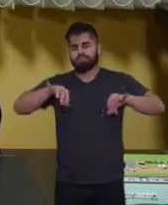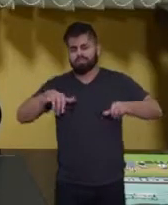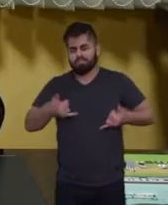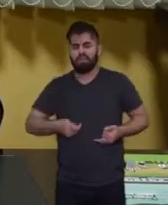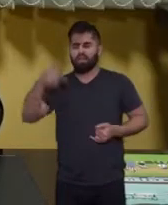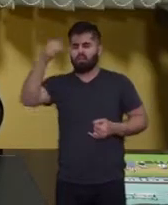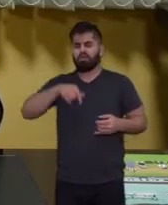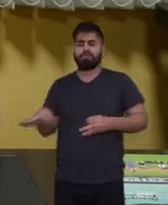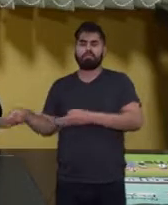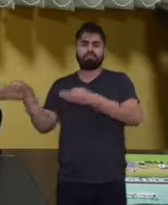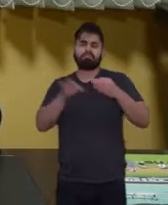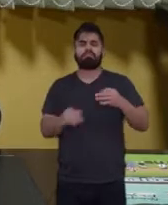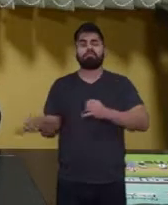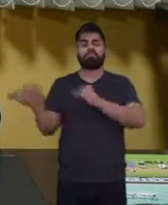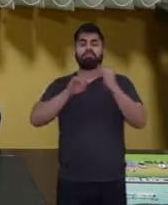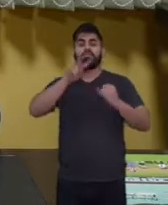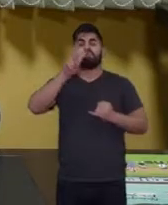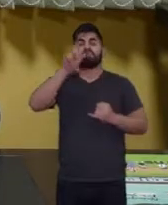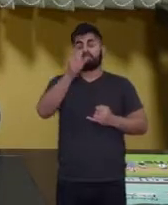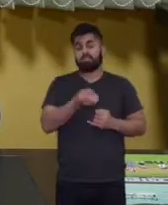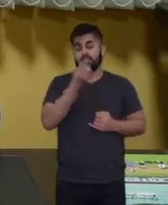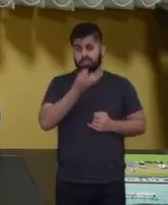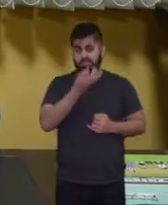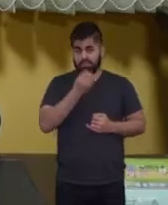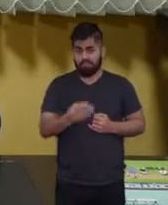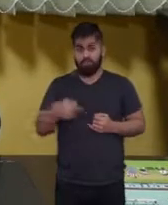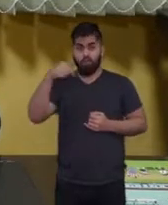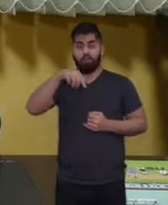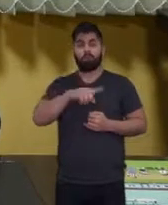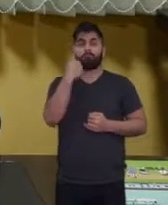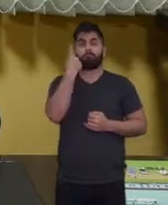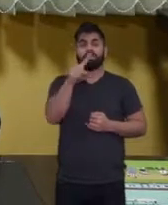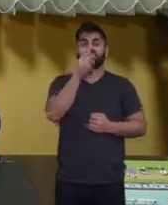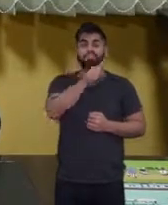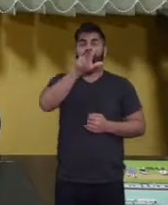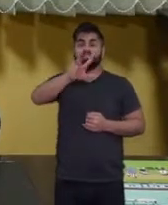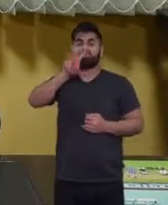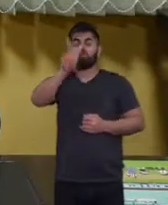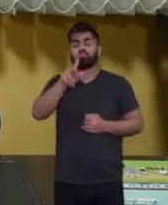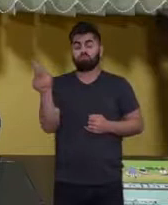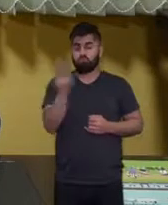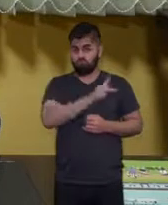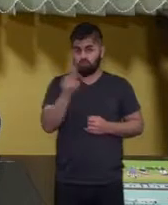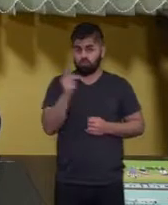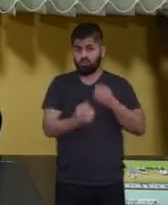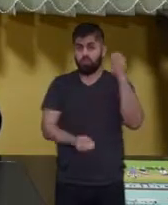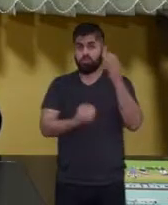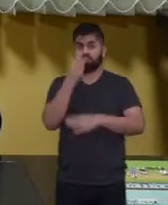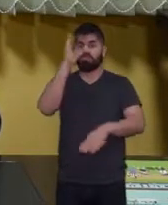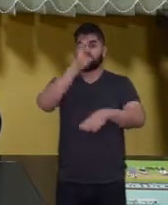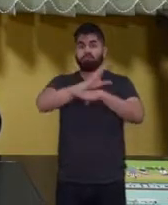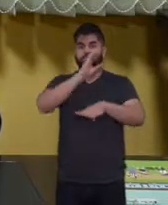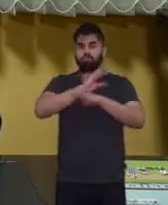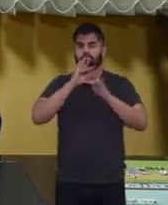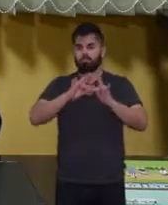Llegó nuestro gran día, 27 de septiembre, el día que 1.132 docentes inician